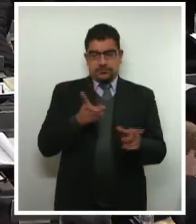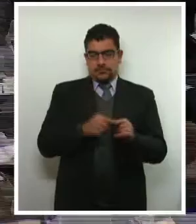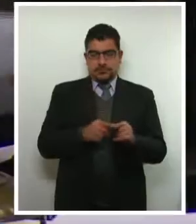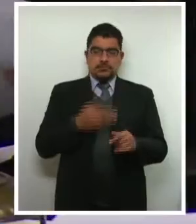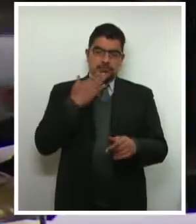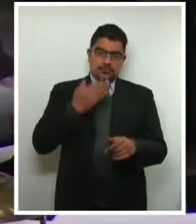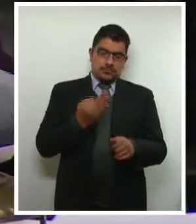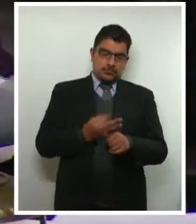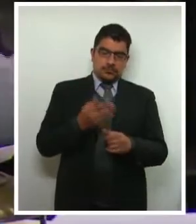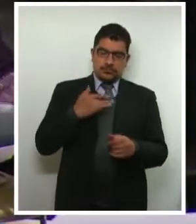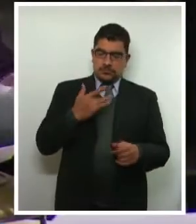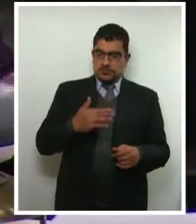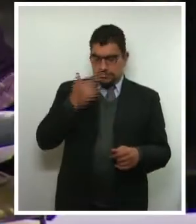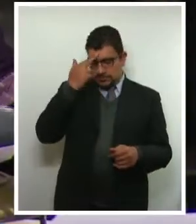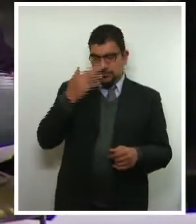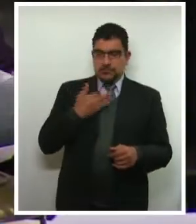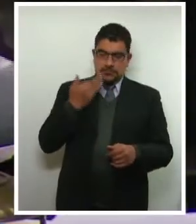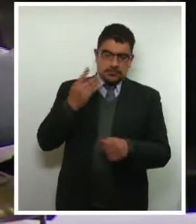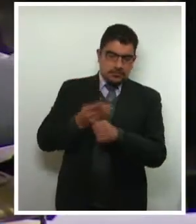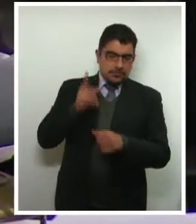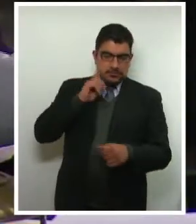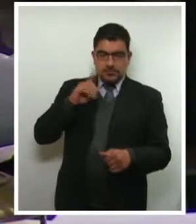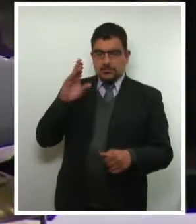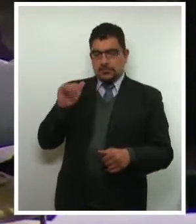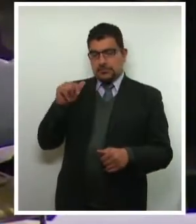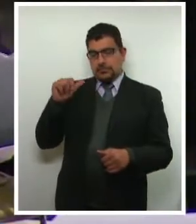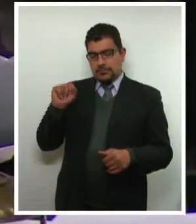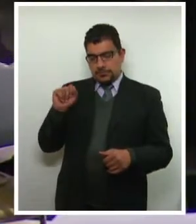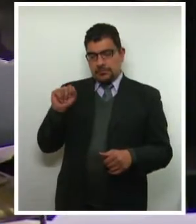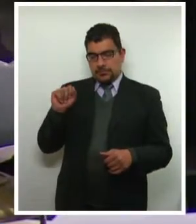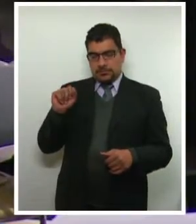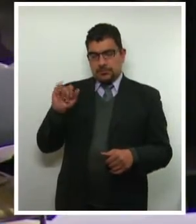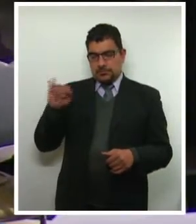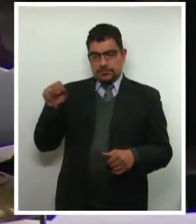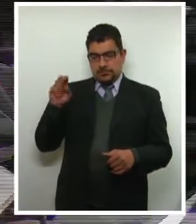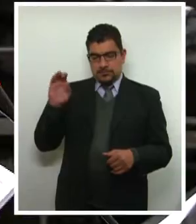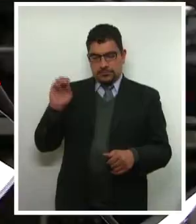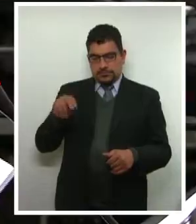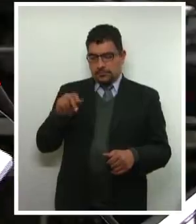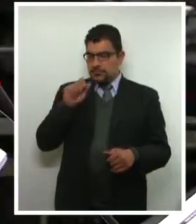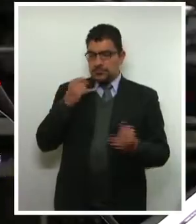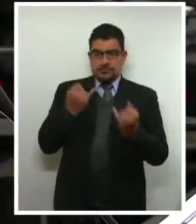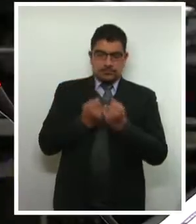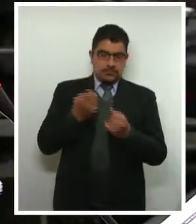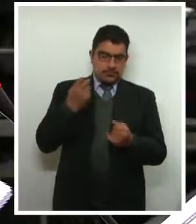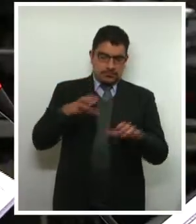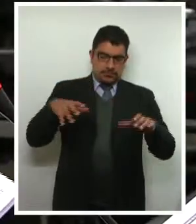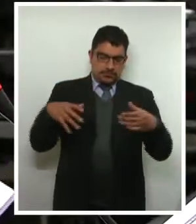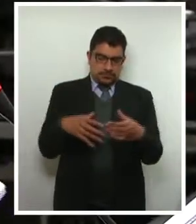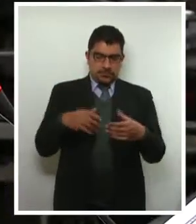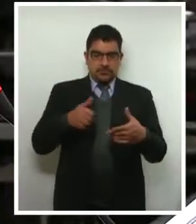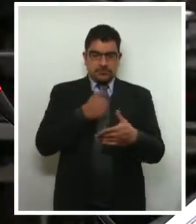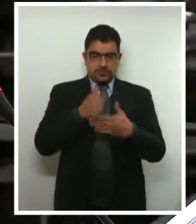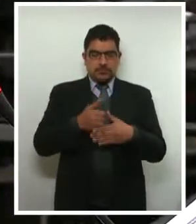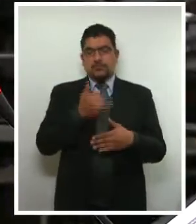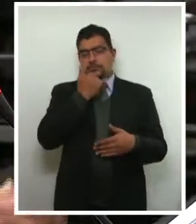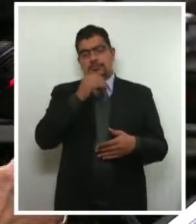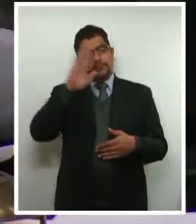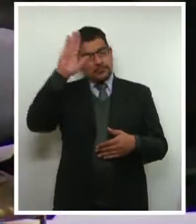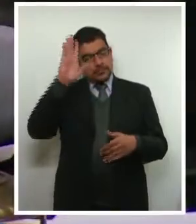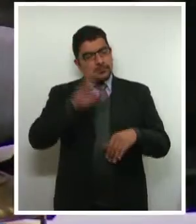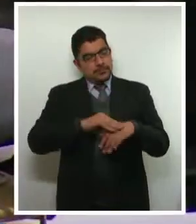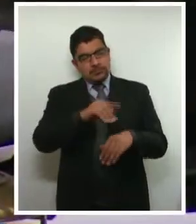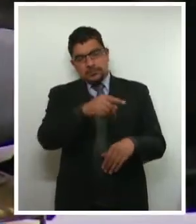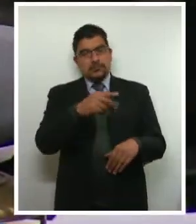diputado. Diputada Clara Husitman, adelante. A ver, eso es el Consejo Ciudadano. A ver, permítame,